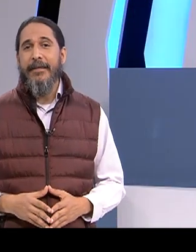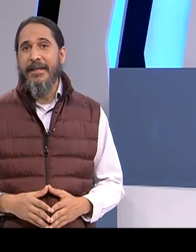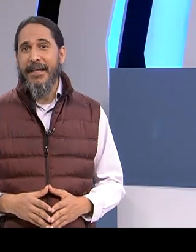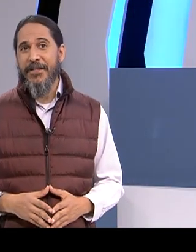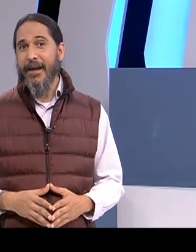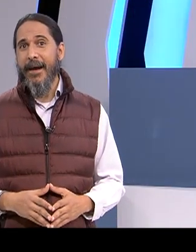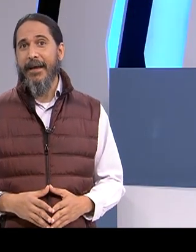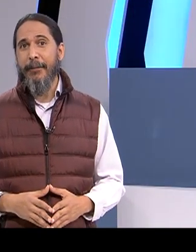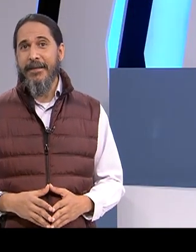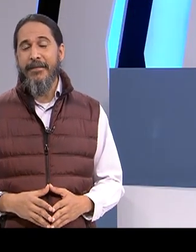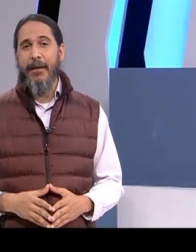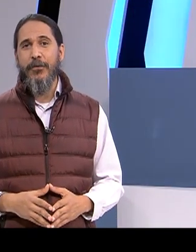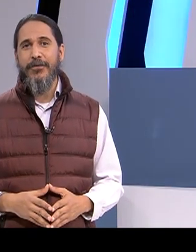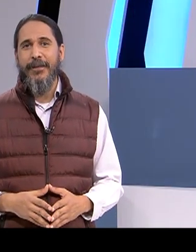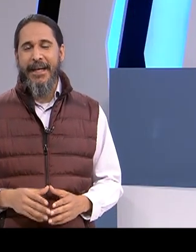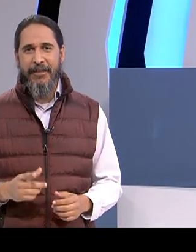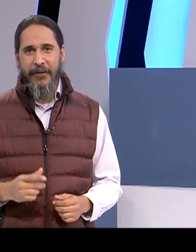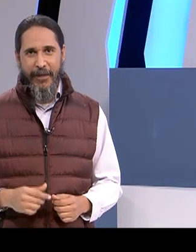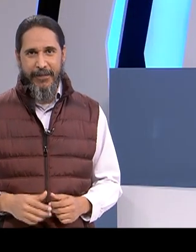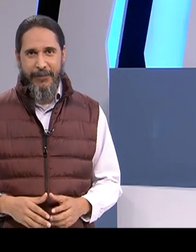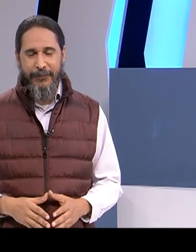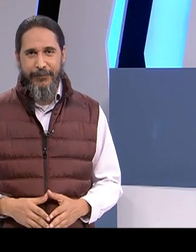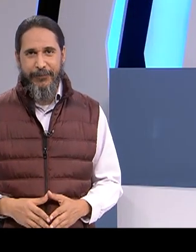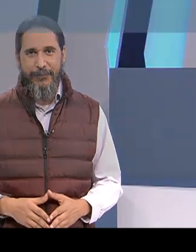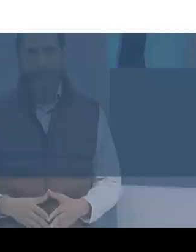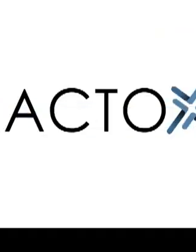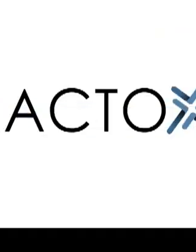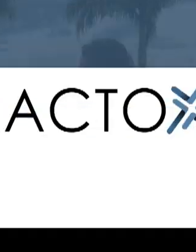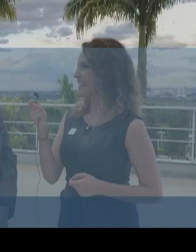Veamos parte de esta charla que presentamos en Interfaz.